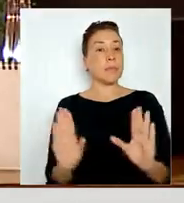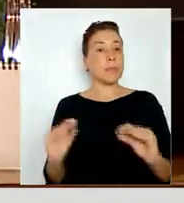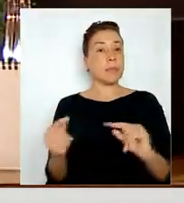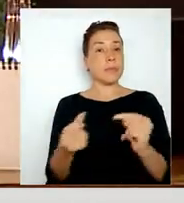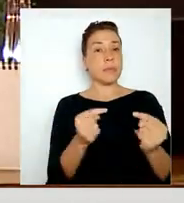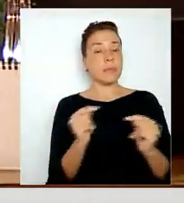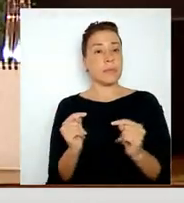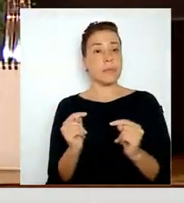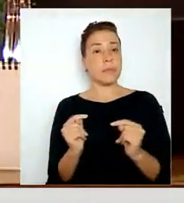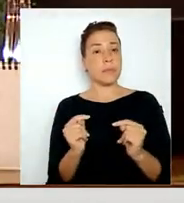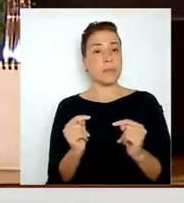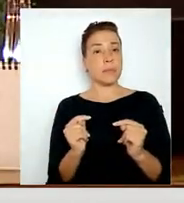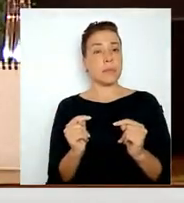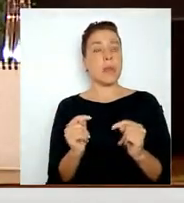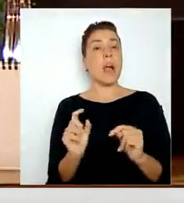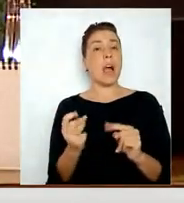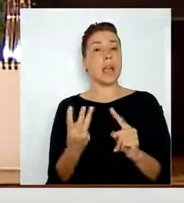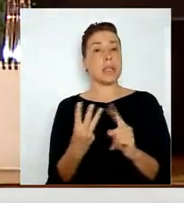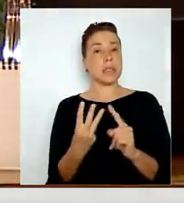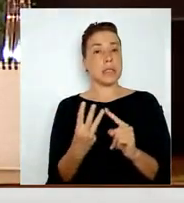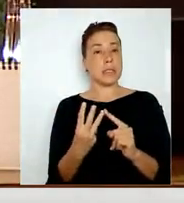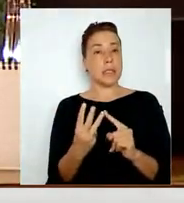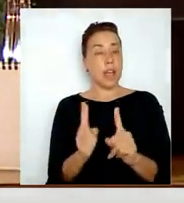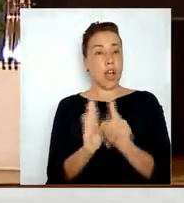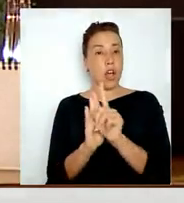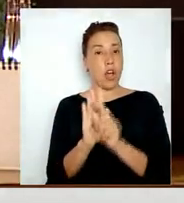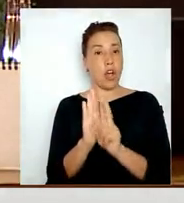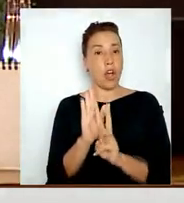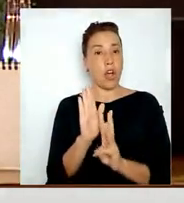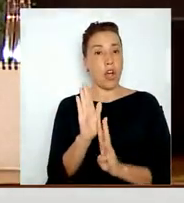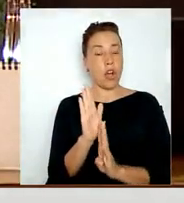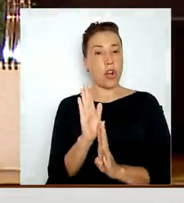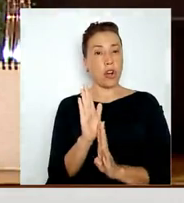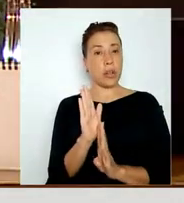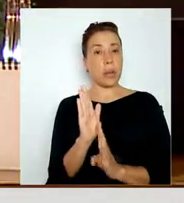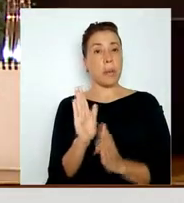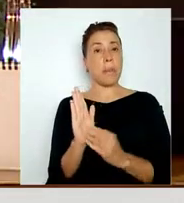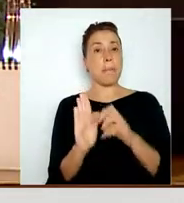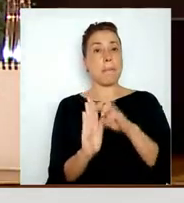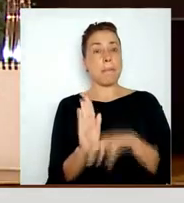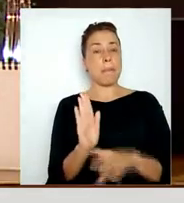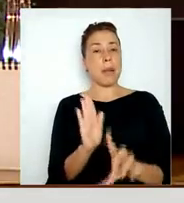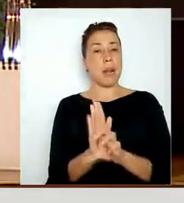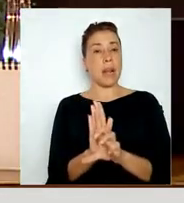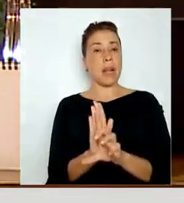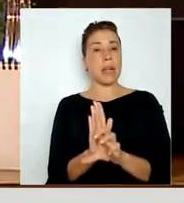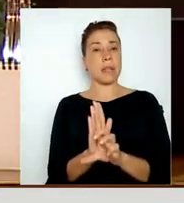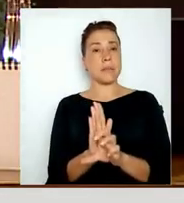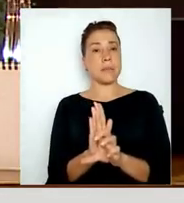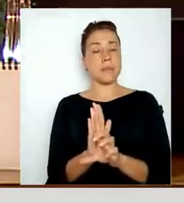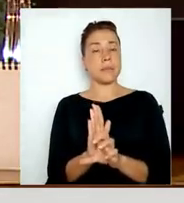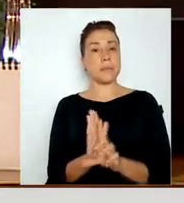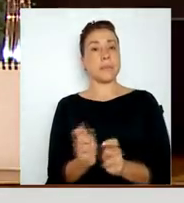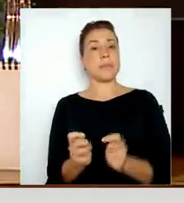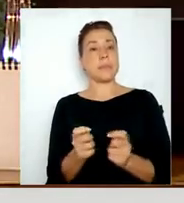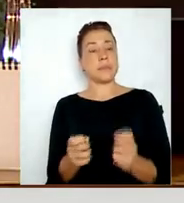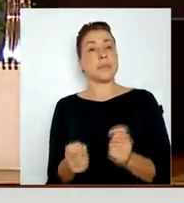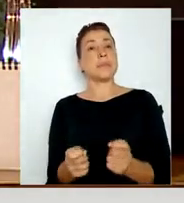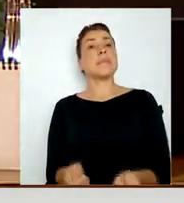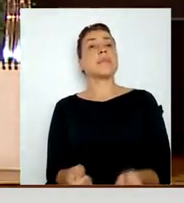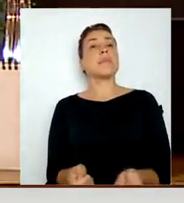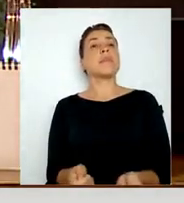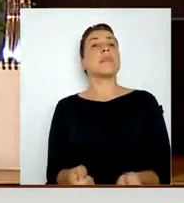En tercer lugar de la orden del día corresponde tratar el proyecto de ley originado emoción que modifica la ley número